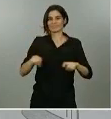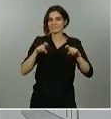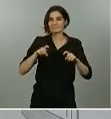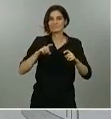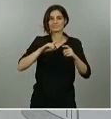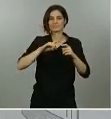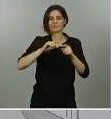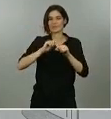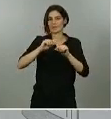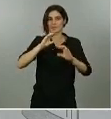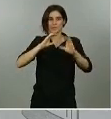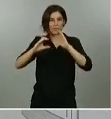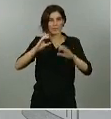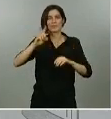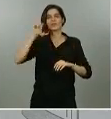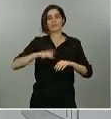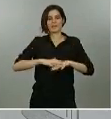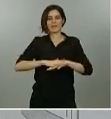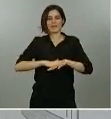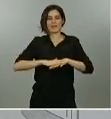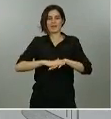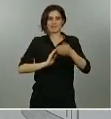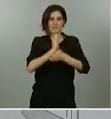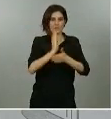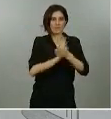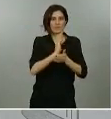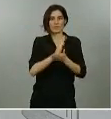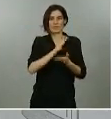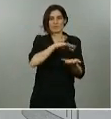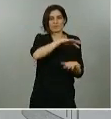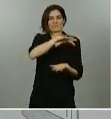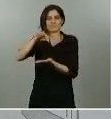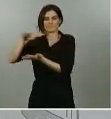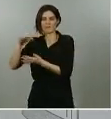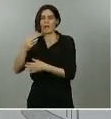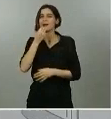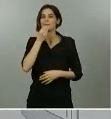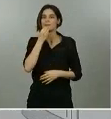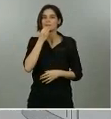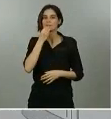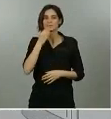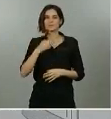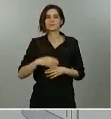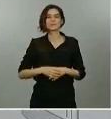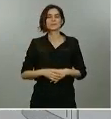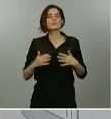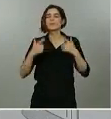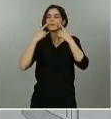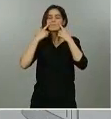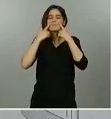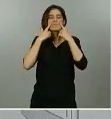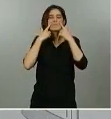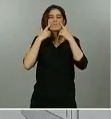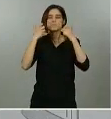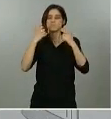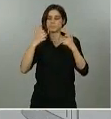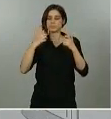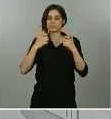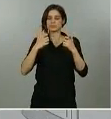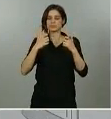nuestras redes de producción y aprovisionamiento de alimentos. Y sobre todo, lo que ha marcado la diferencia ha sido la